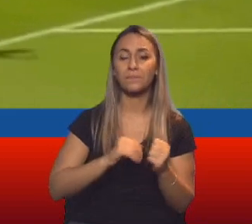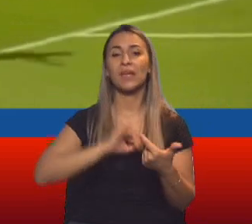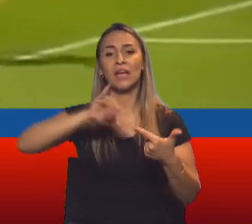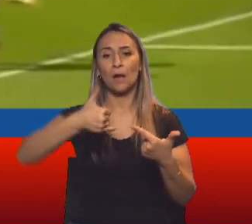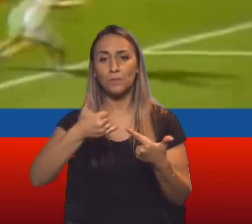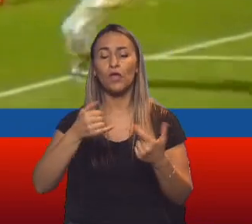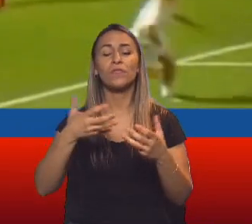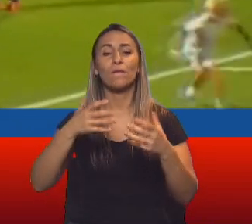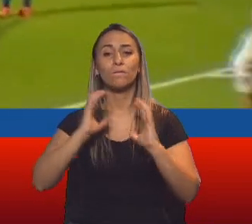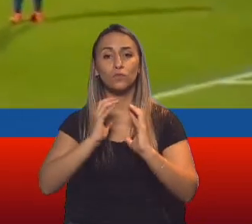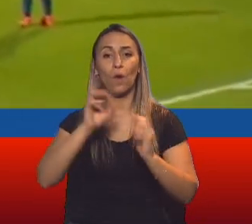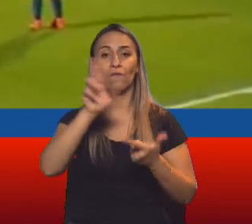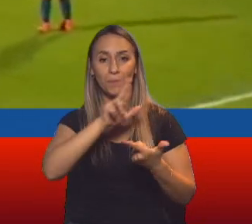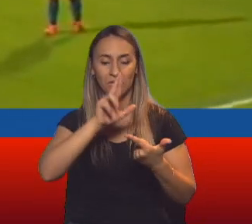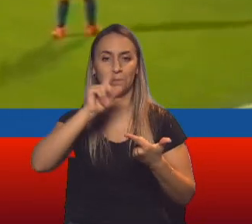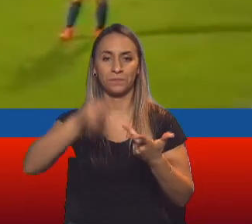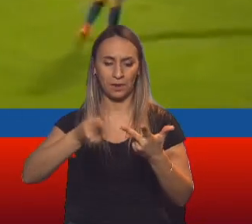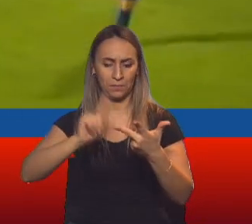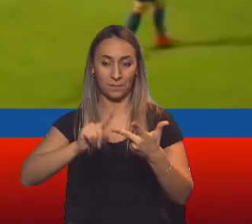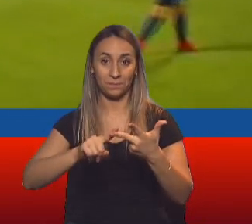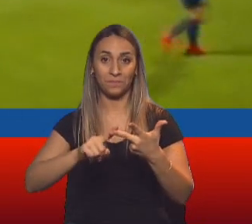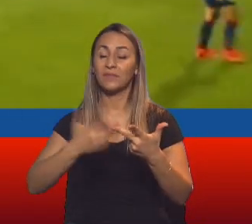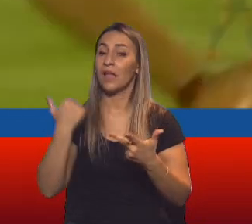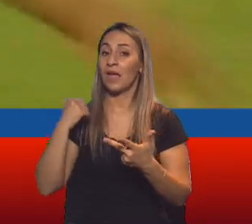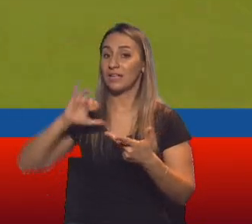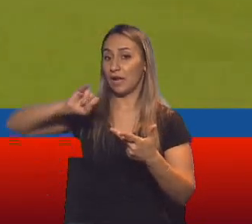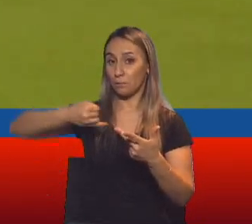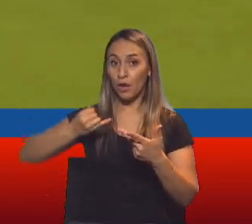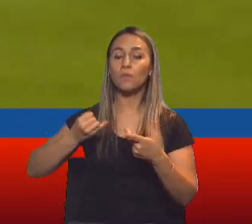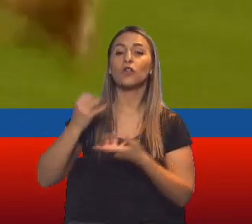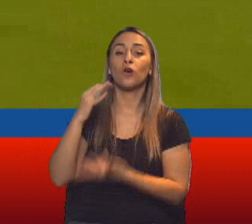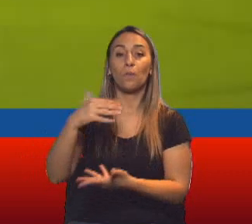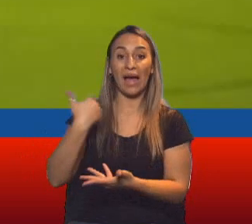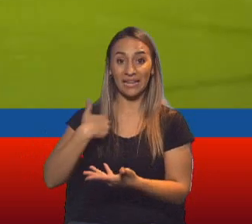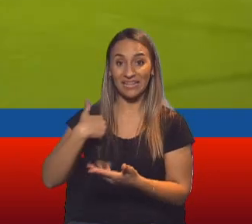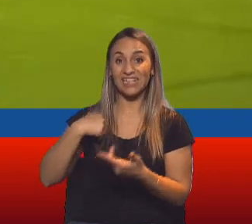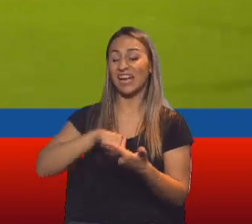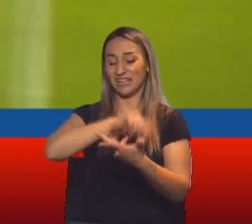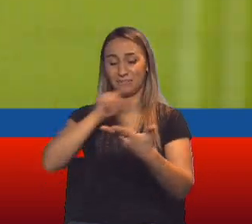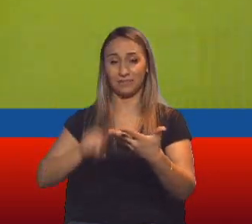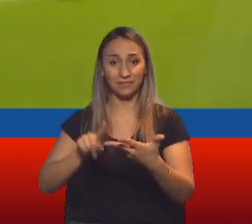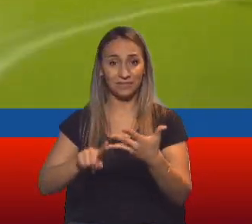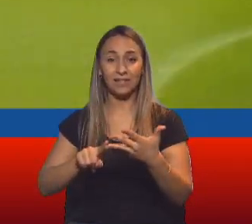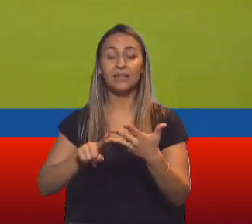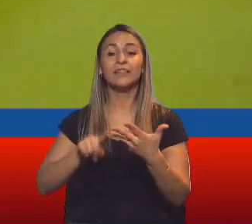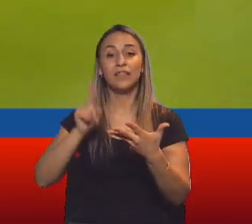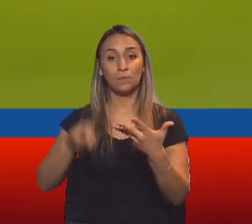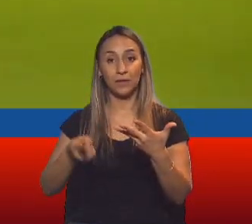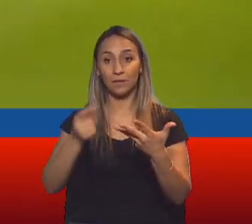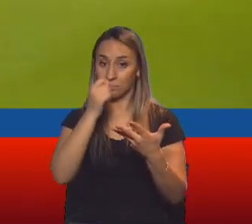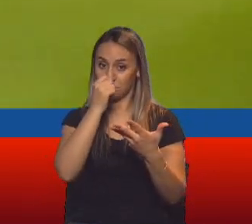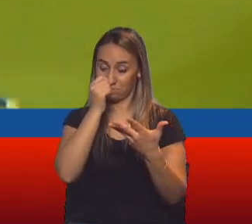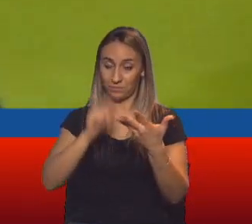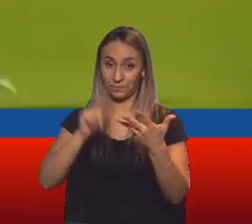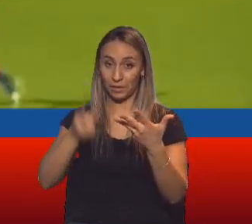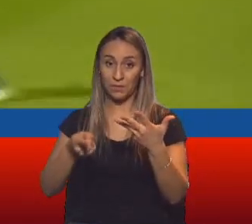femenino, festejaba de ser campeón en la Copa Argentina. Sí, claro. Y se despedía ante su gente. ¿Y cómo se iba a despedir